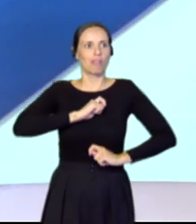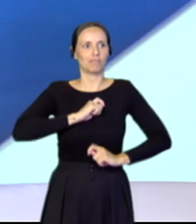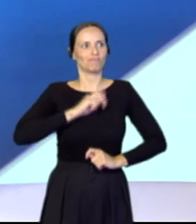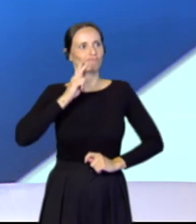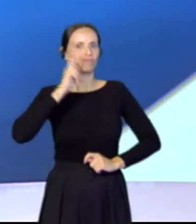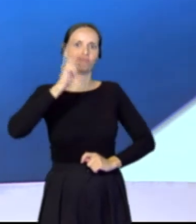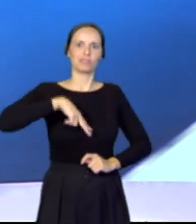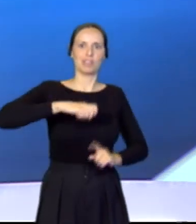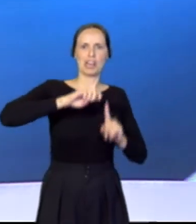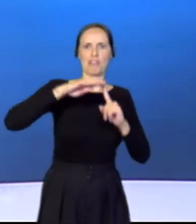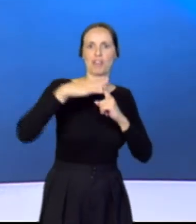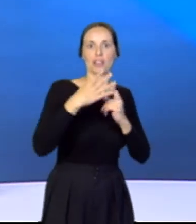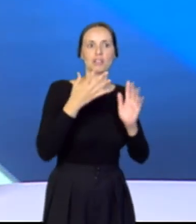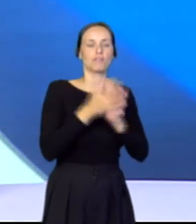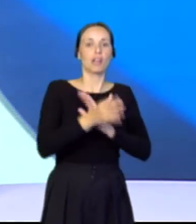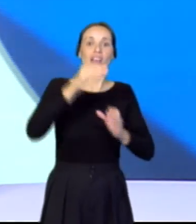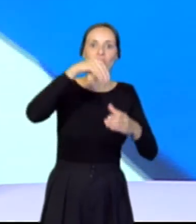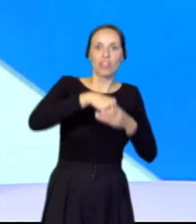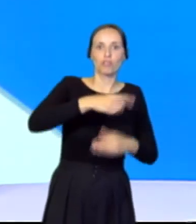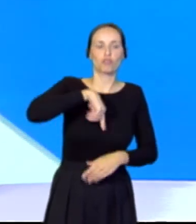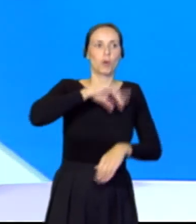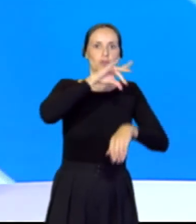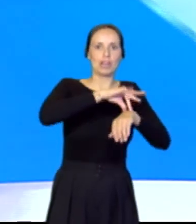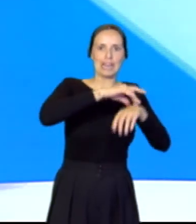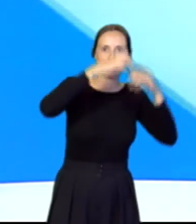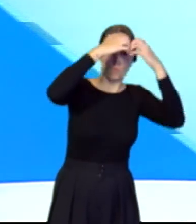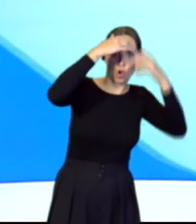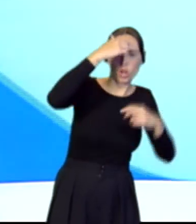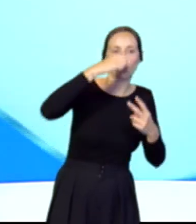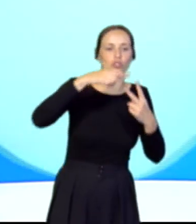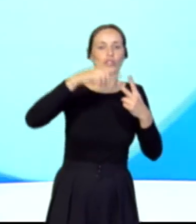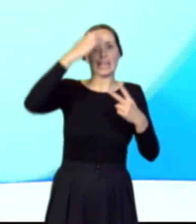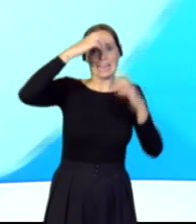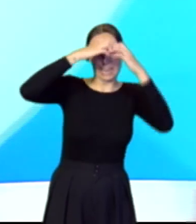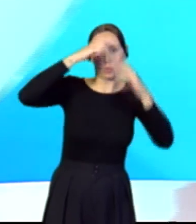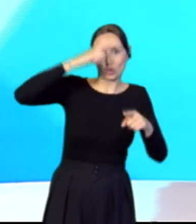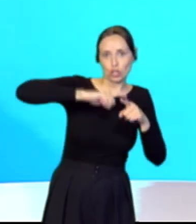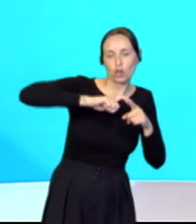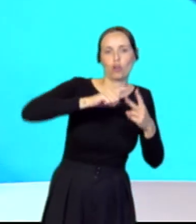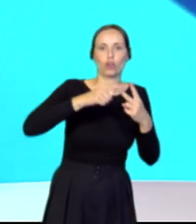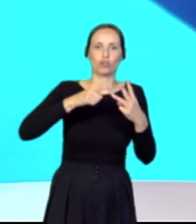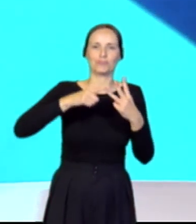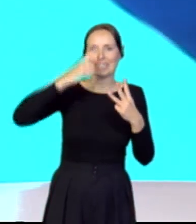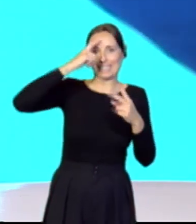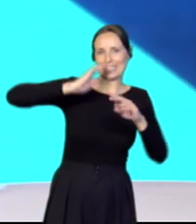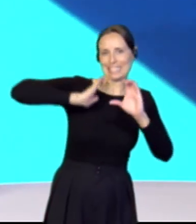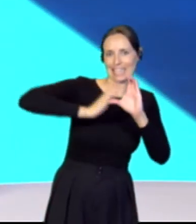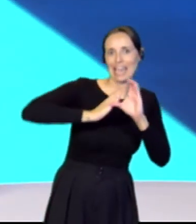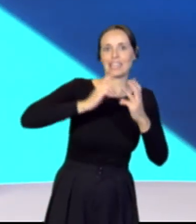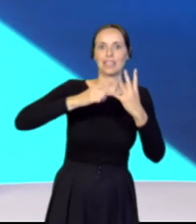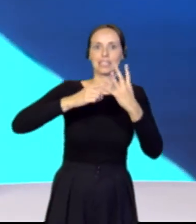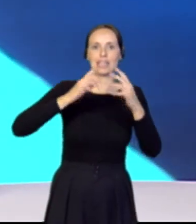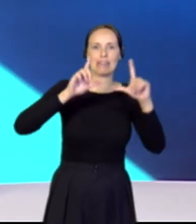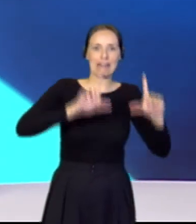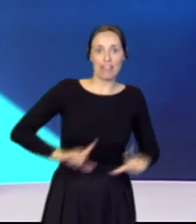que implica pues que tenemos neurólogos, neuropsicólogos, psiquiatras, radiólogos, neurofisiólogos, en